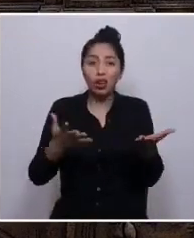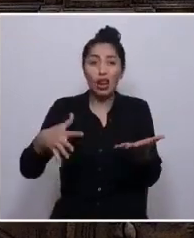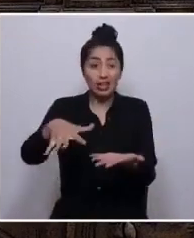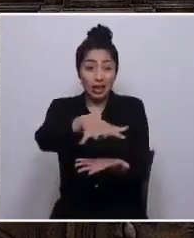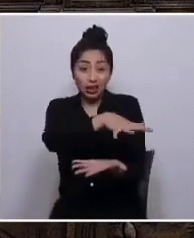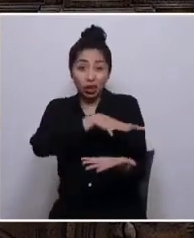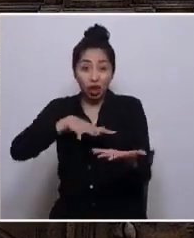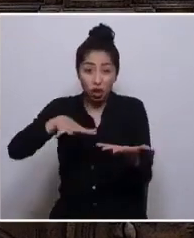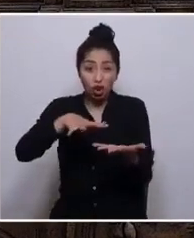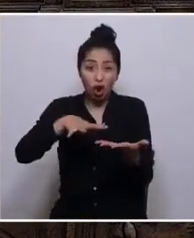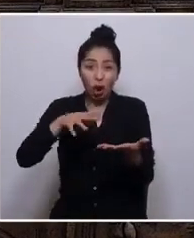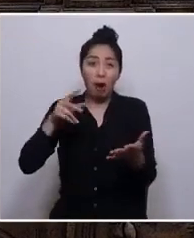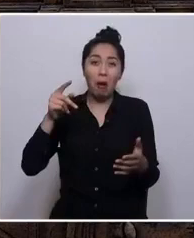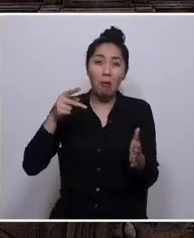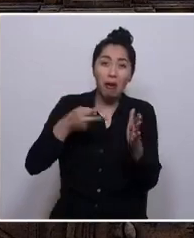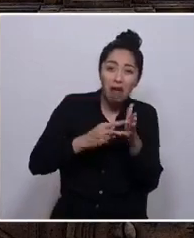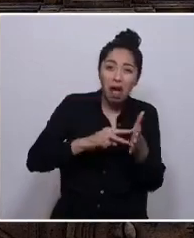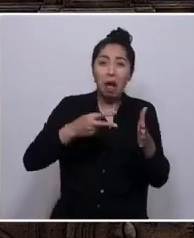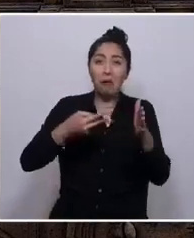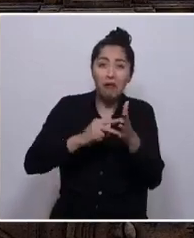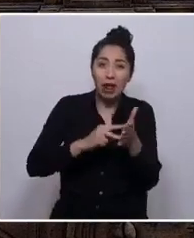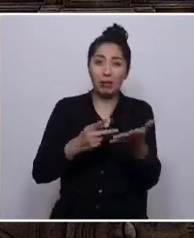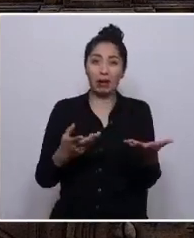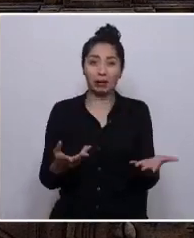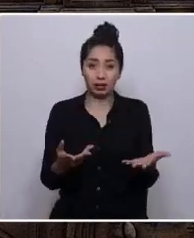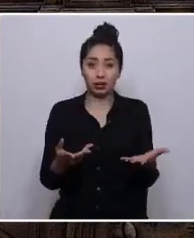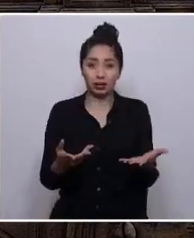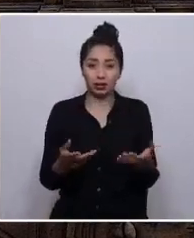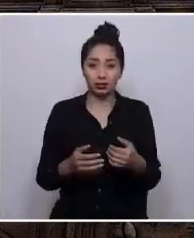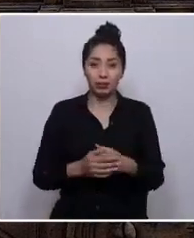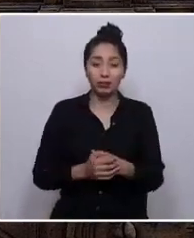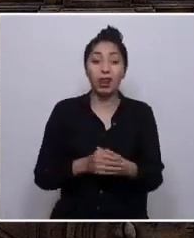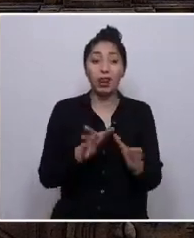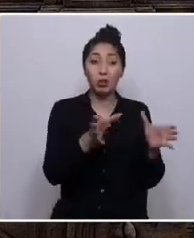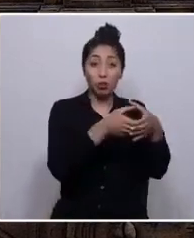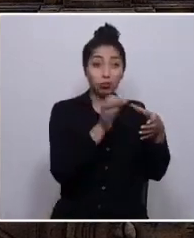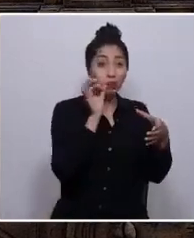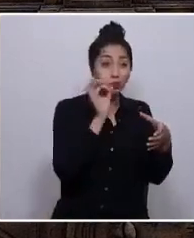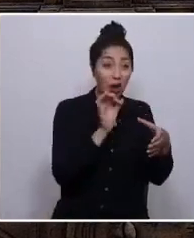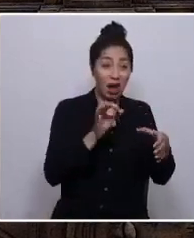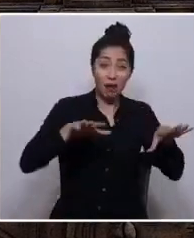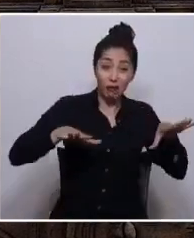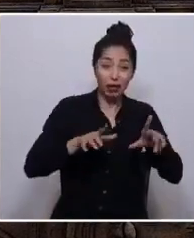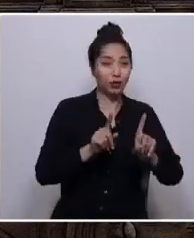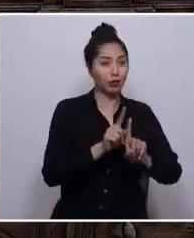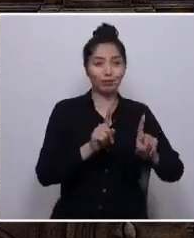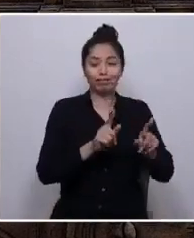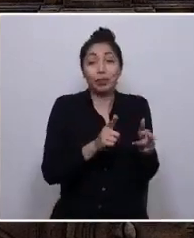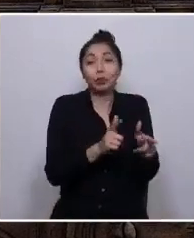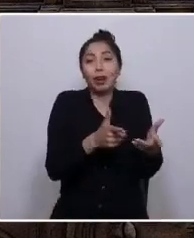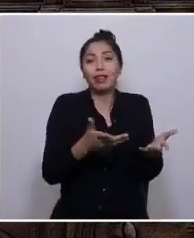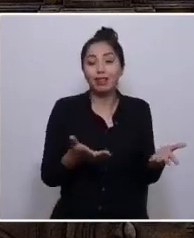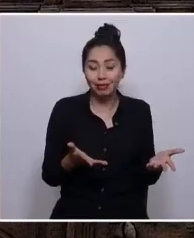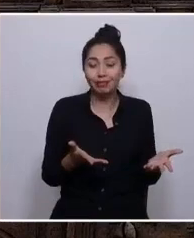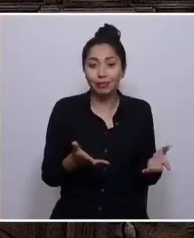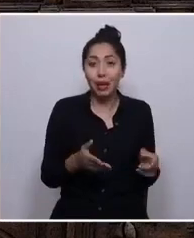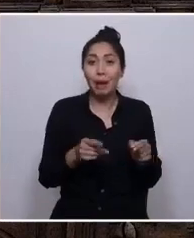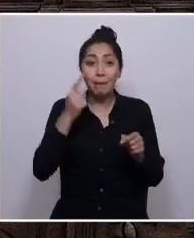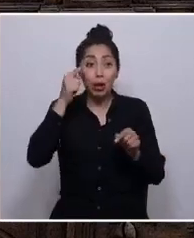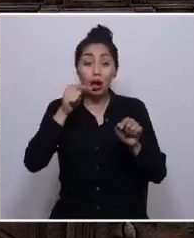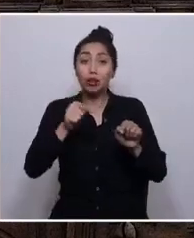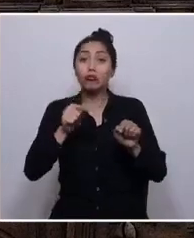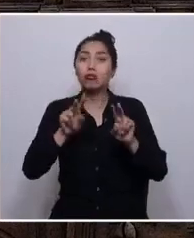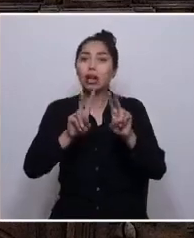primera no hay mérito en la segunda es una hazaña pero eso del elige vivir sano